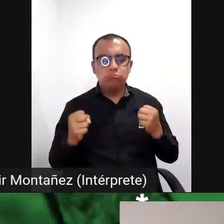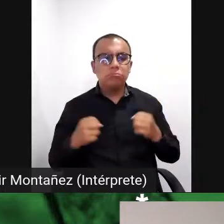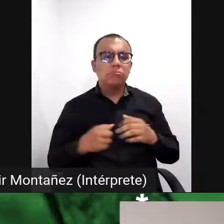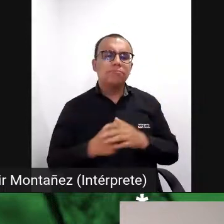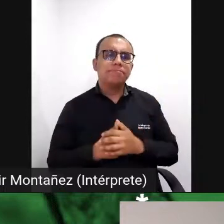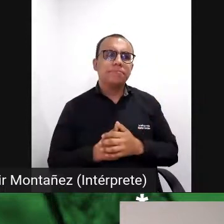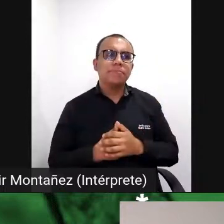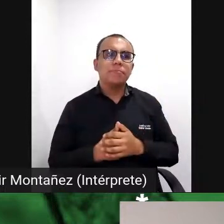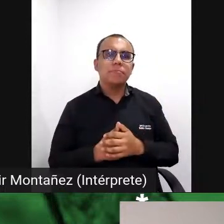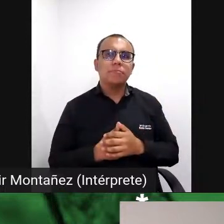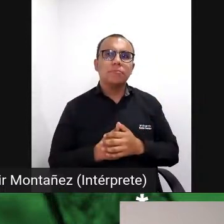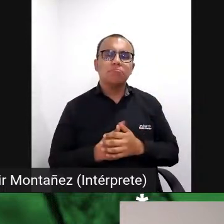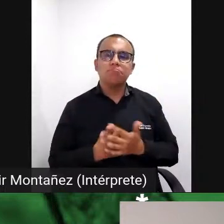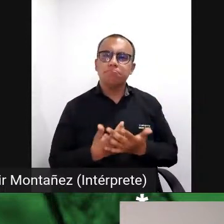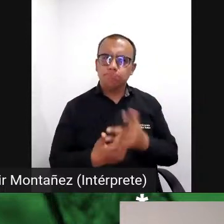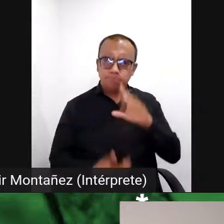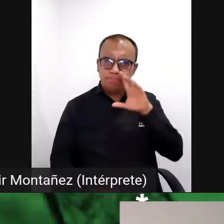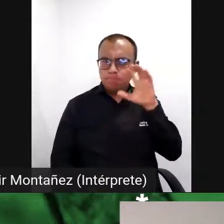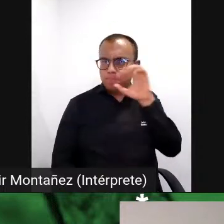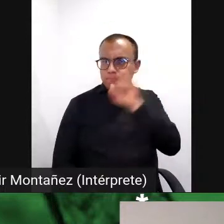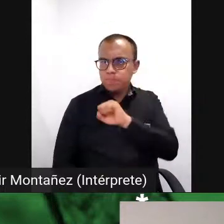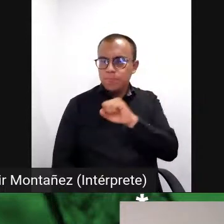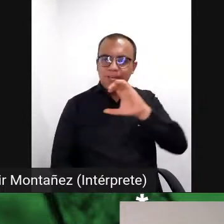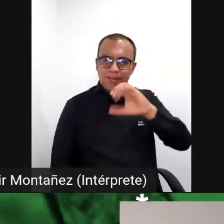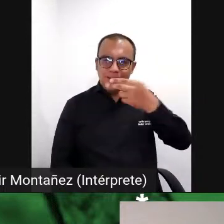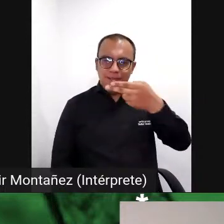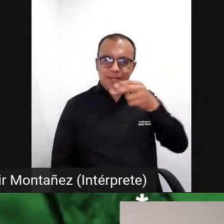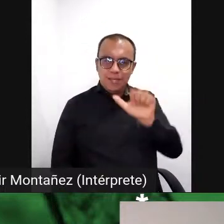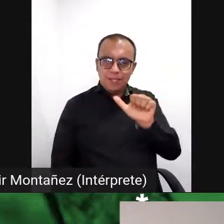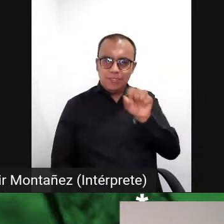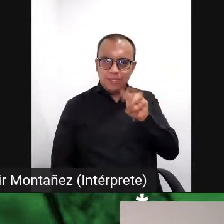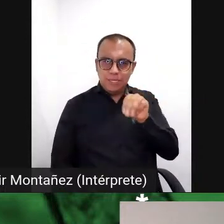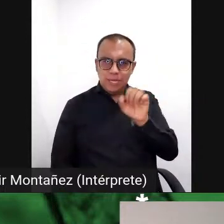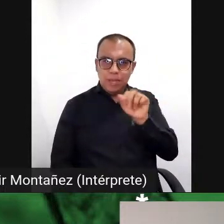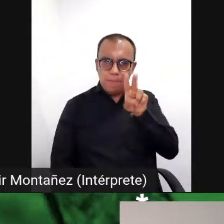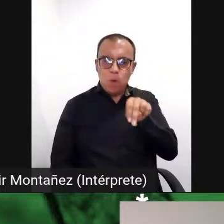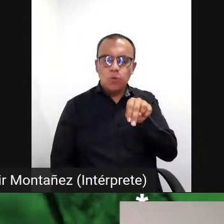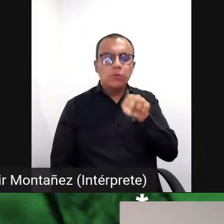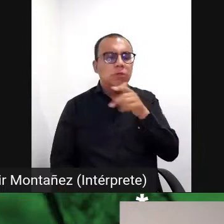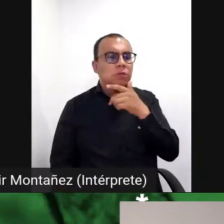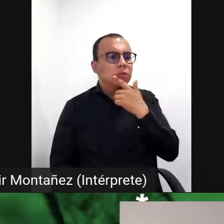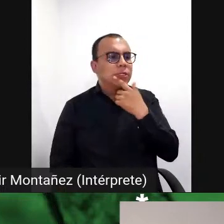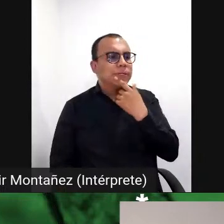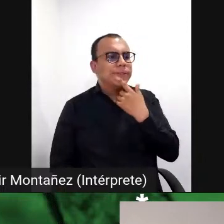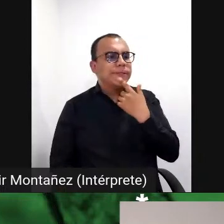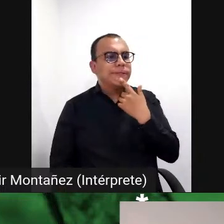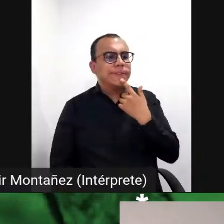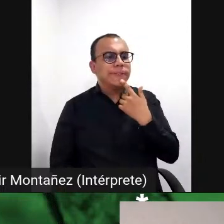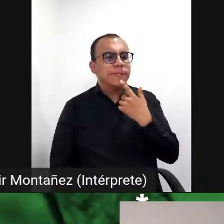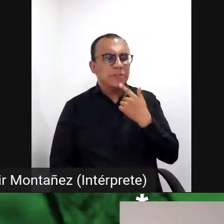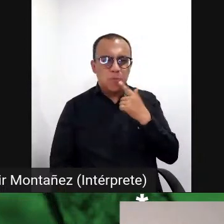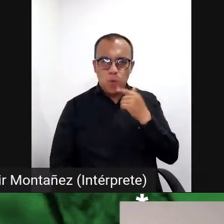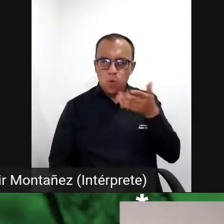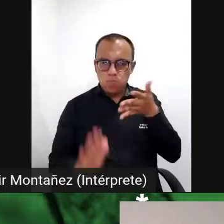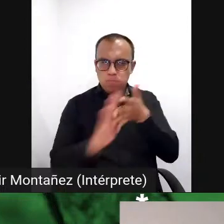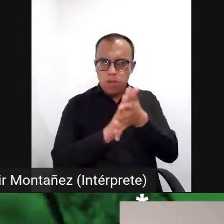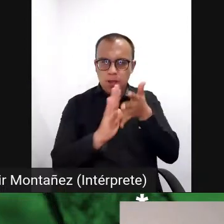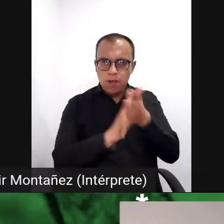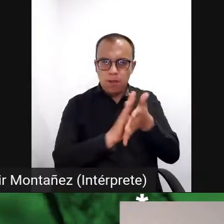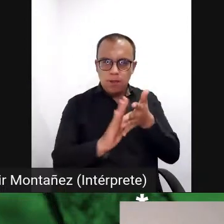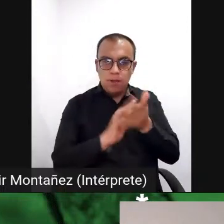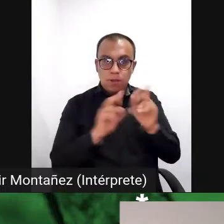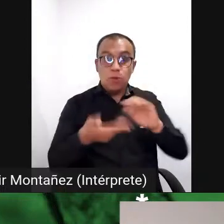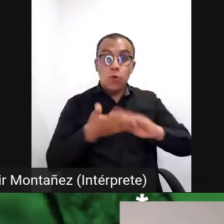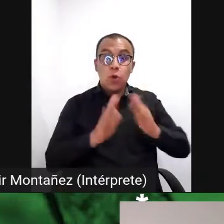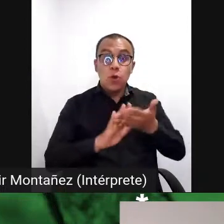encontré, buscando sobre el chamón, pero encontré una narración de los indígenas del